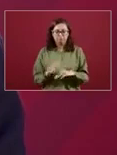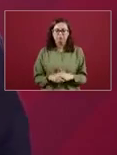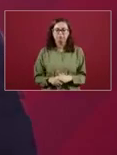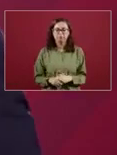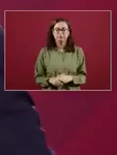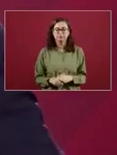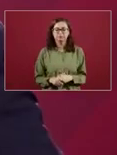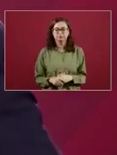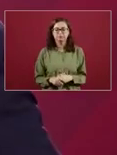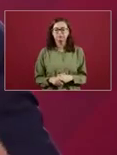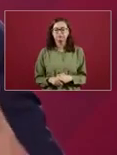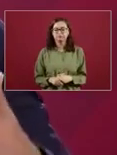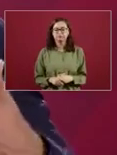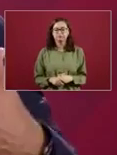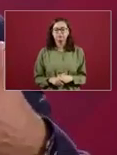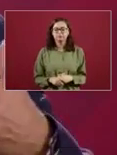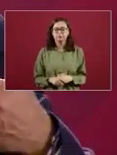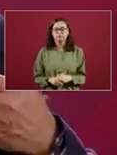Pero